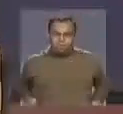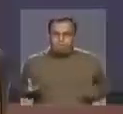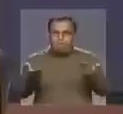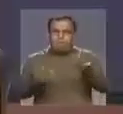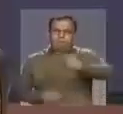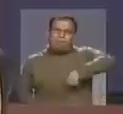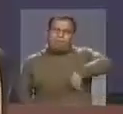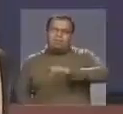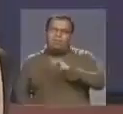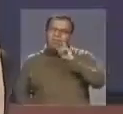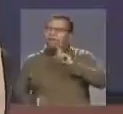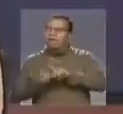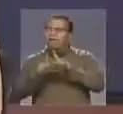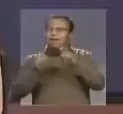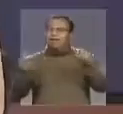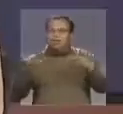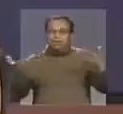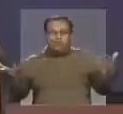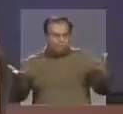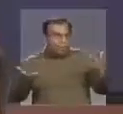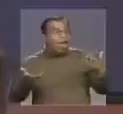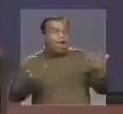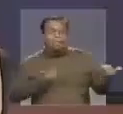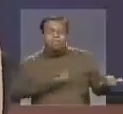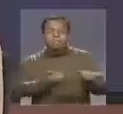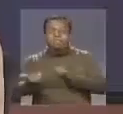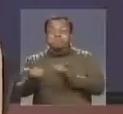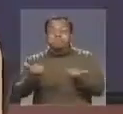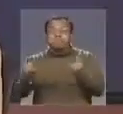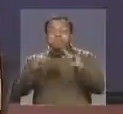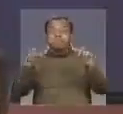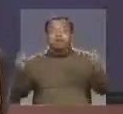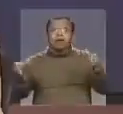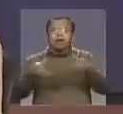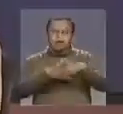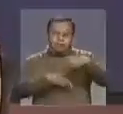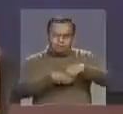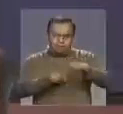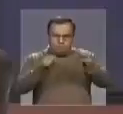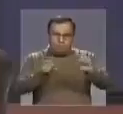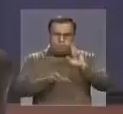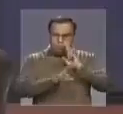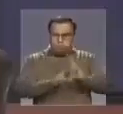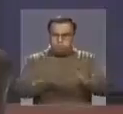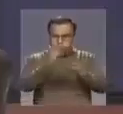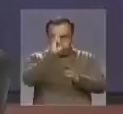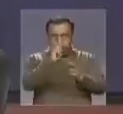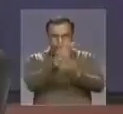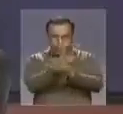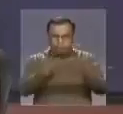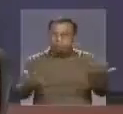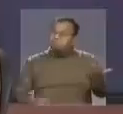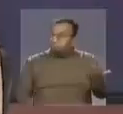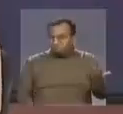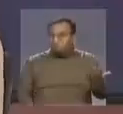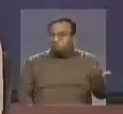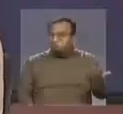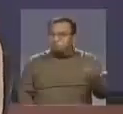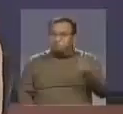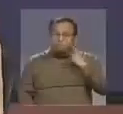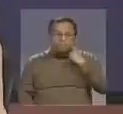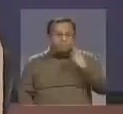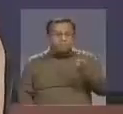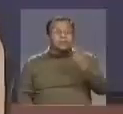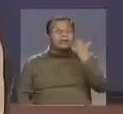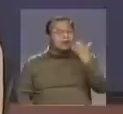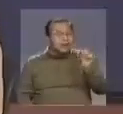pasos hacia esa realidad, y esos pasos tienen que ver es poderlas reconocer en su diversidad, ¿sí? Poder